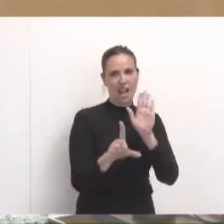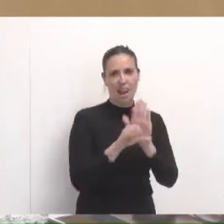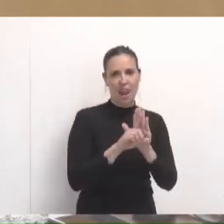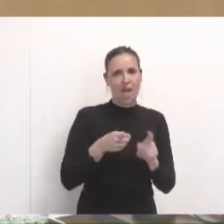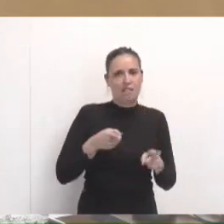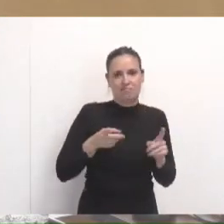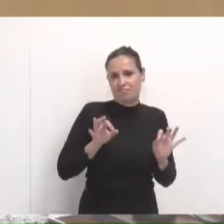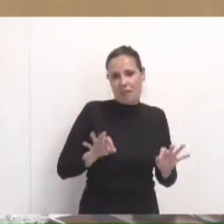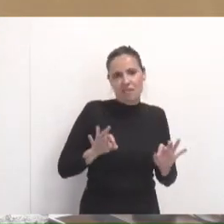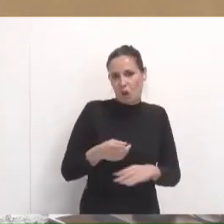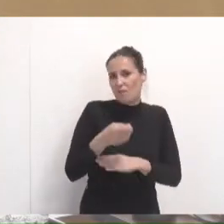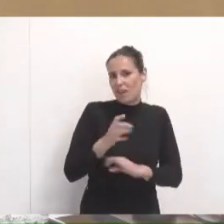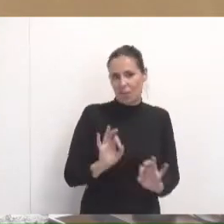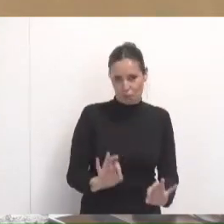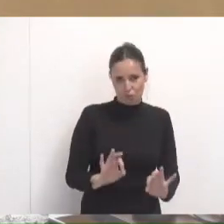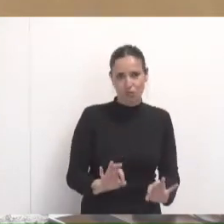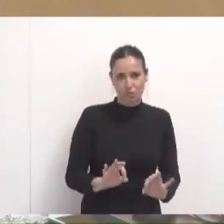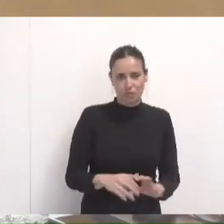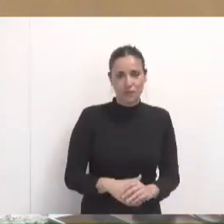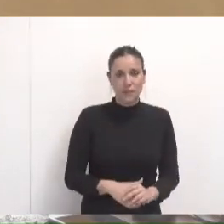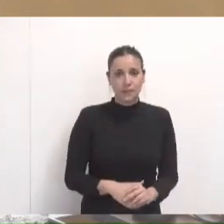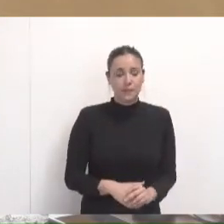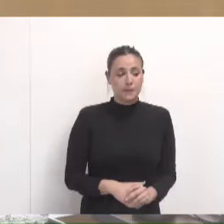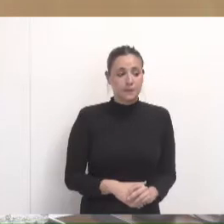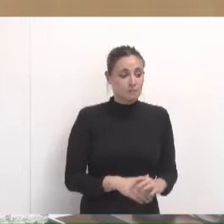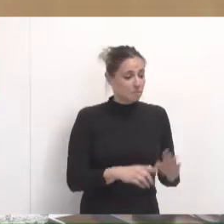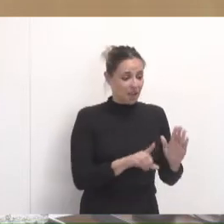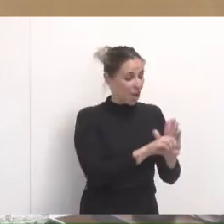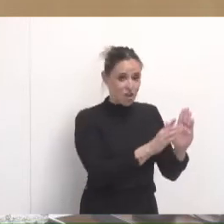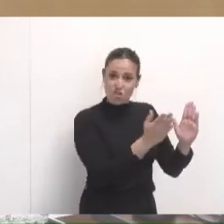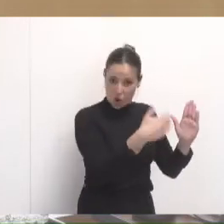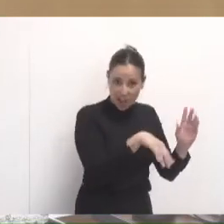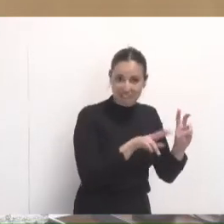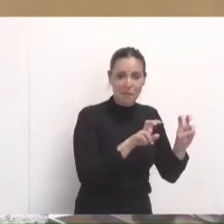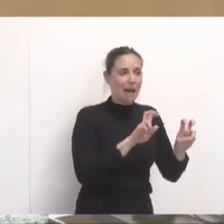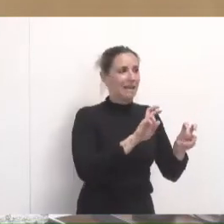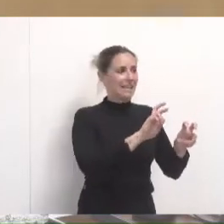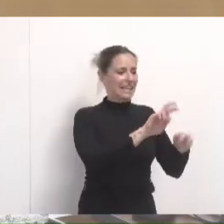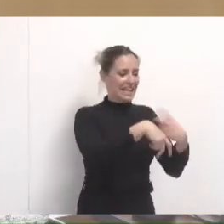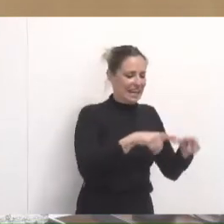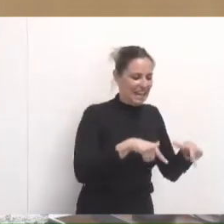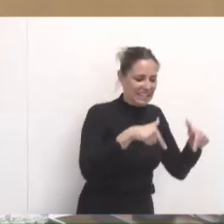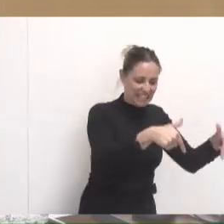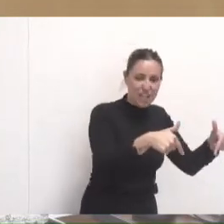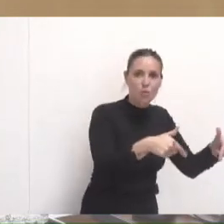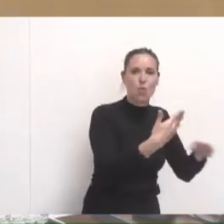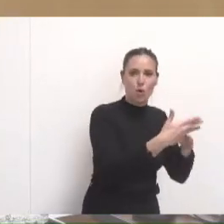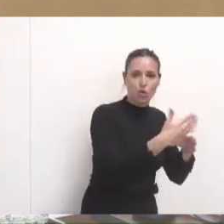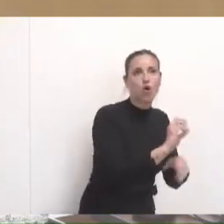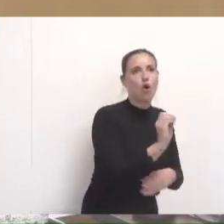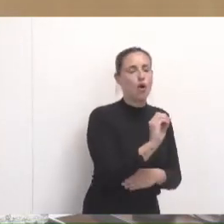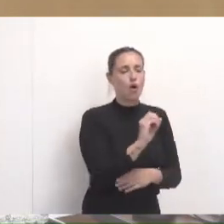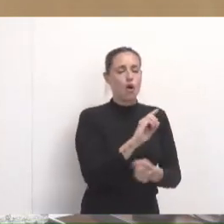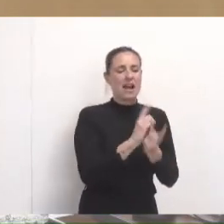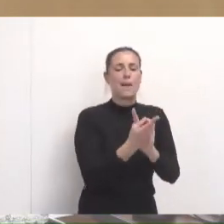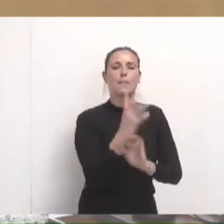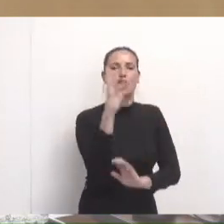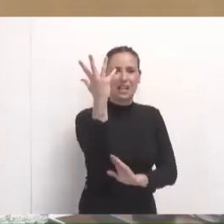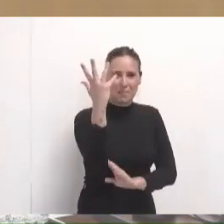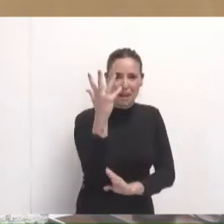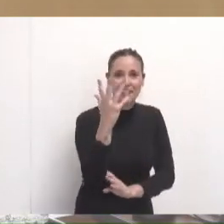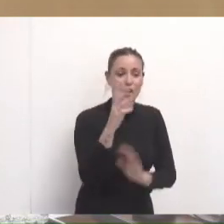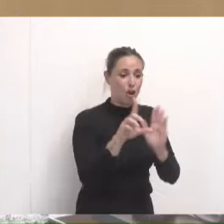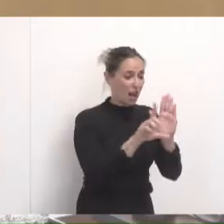que no tengamos leyes, una ley de residuos, una ley de cambio climático, que